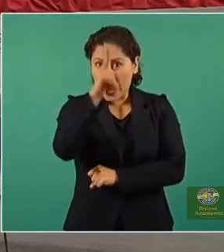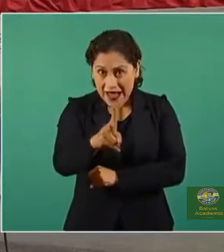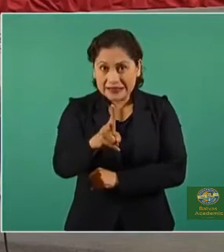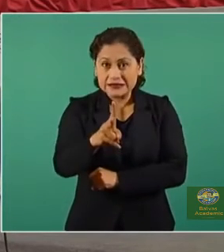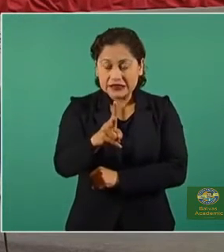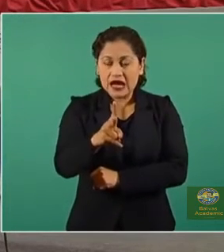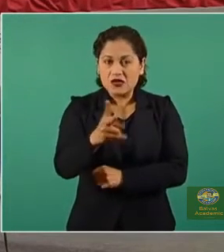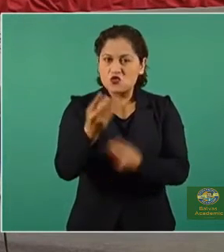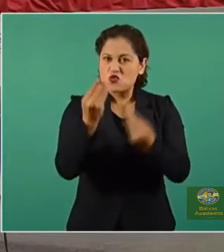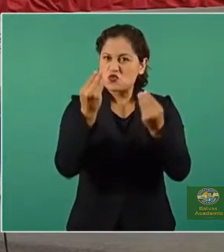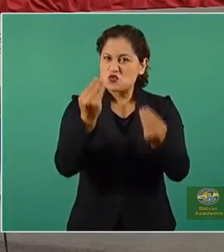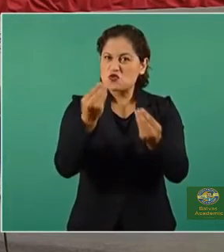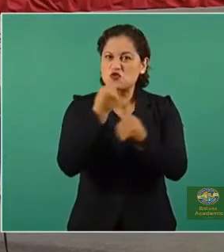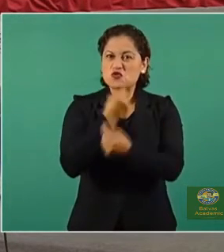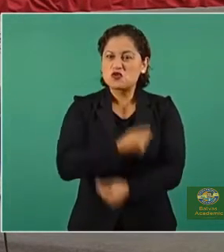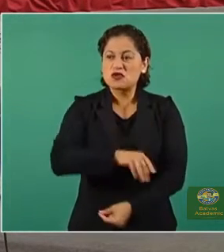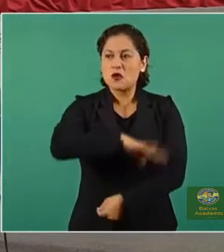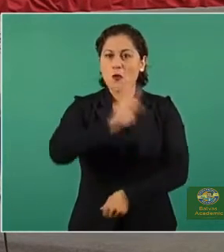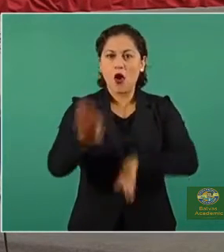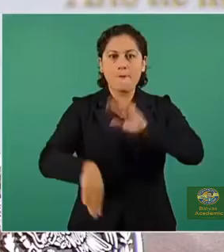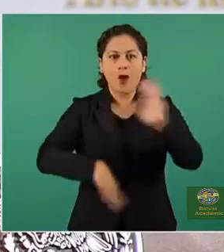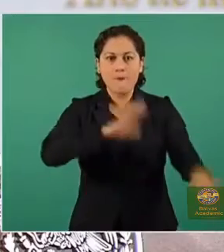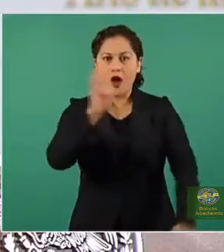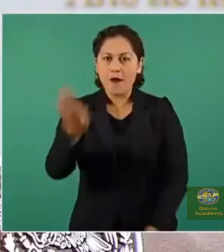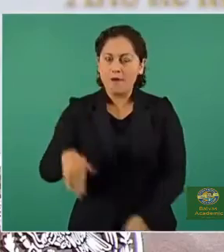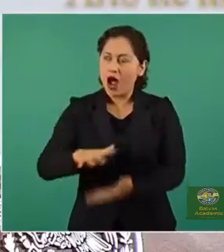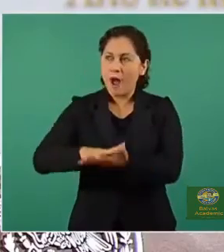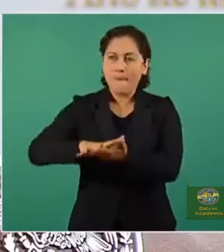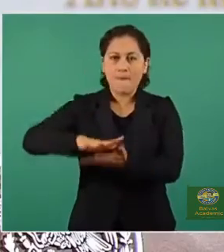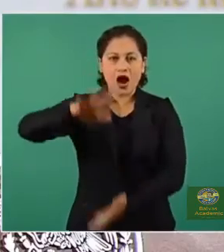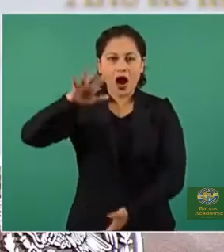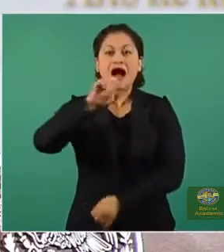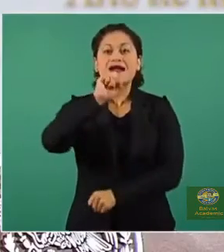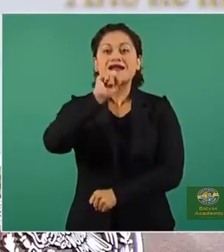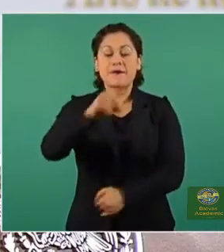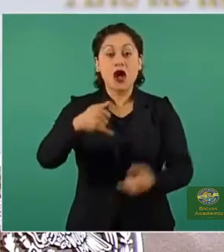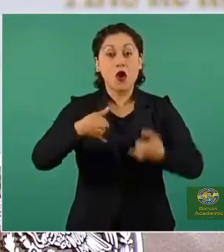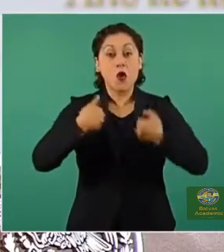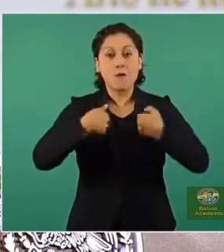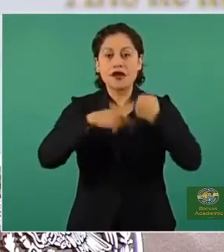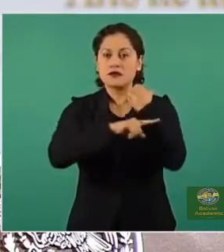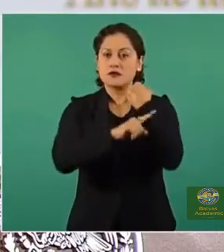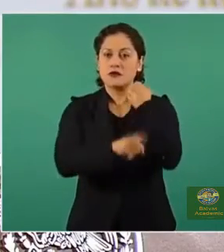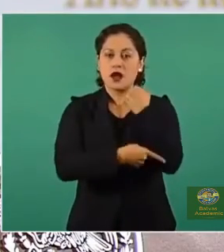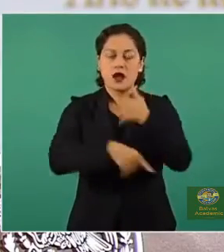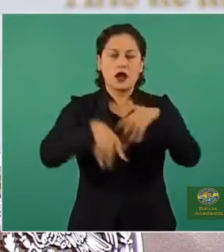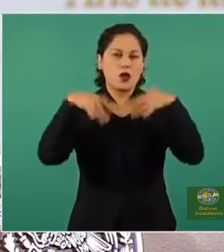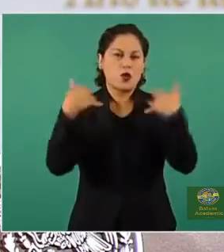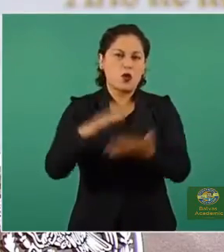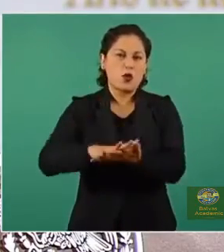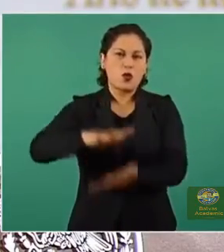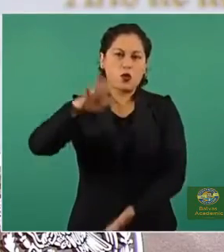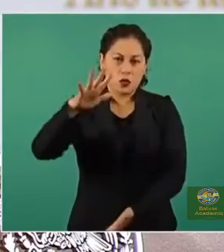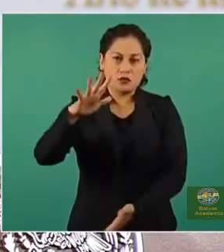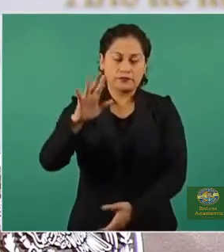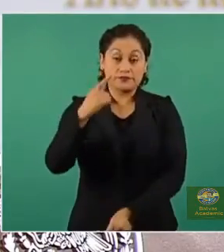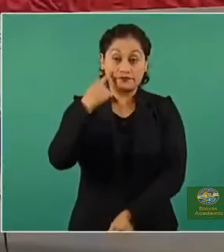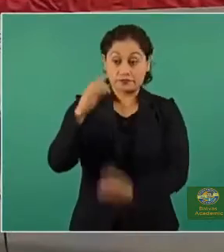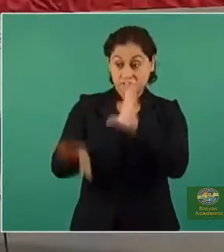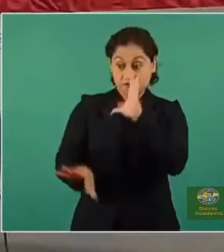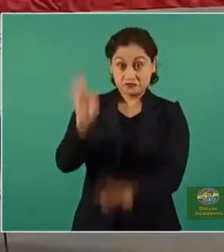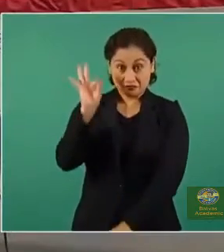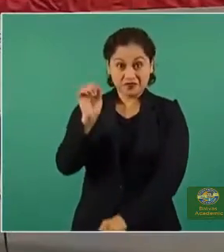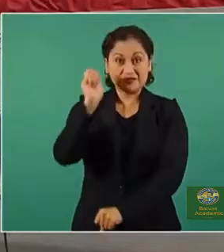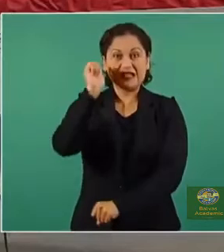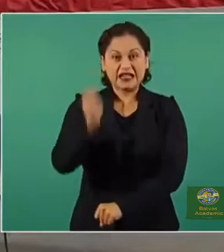infantiles y los embarazos en menores de edad. Un primer dato lo tenemos vinculado con deserción escolar, con 2